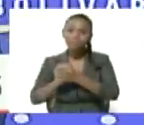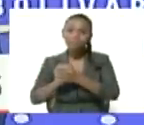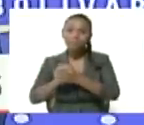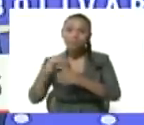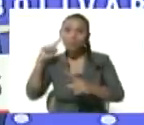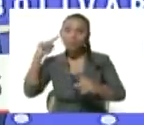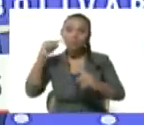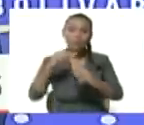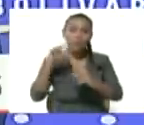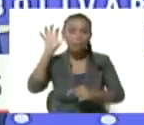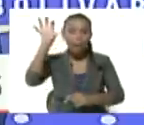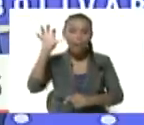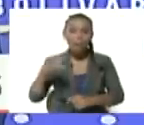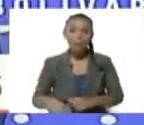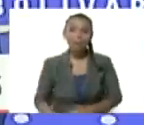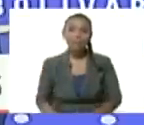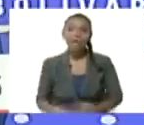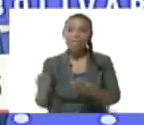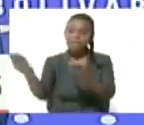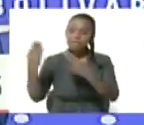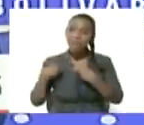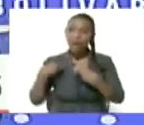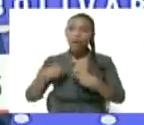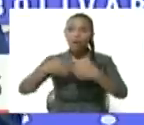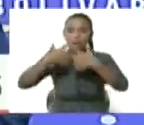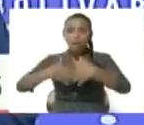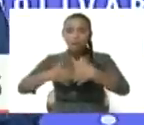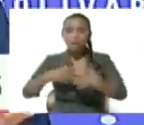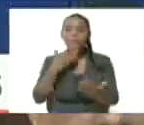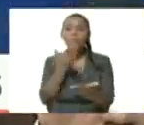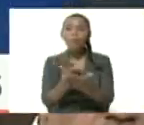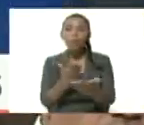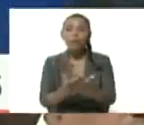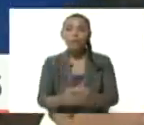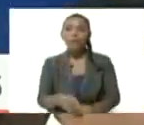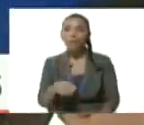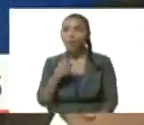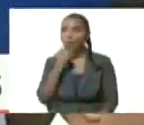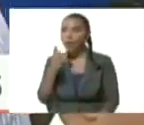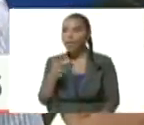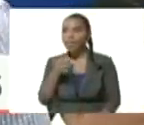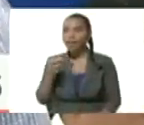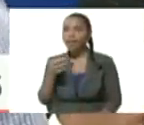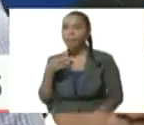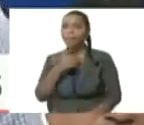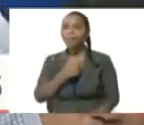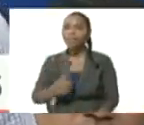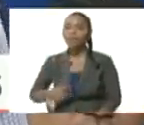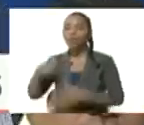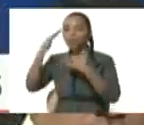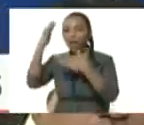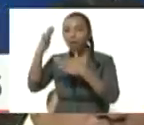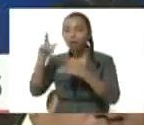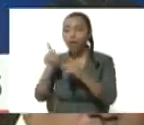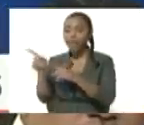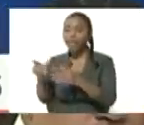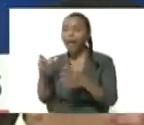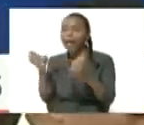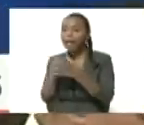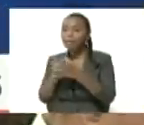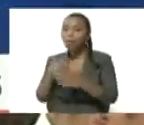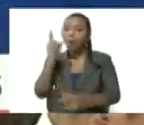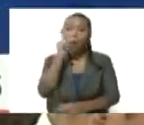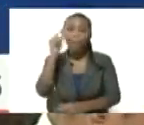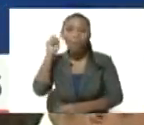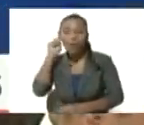país. Danos tus reflexiones y propuestas, Luis José. Buenas tardes, presidente. Un saludo en nombre de todo este equipo de hombres y mujeres